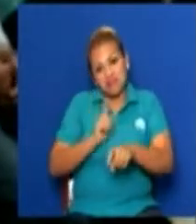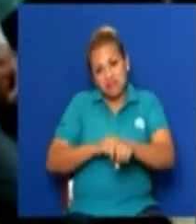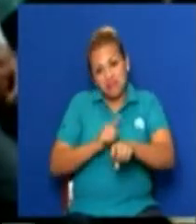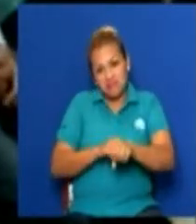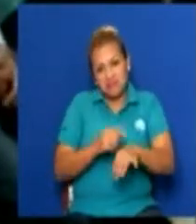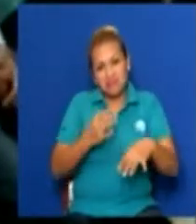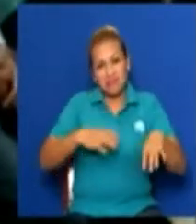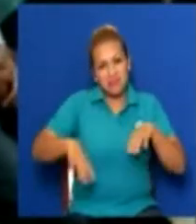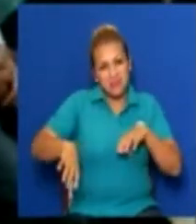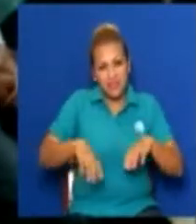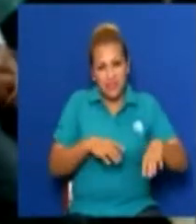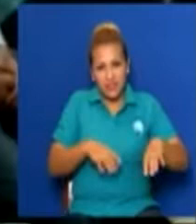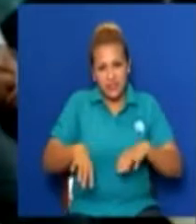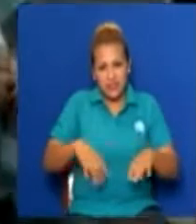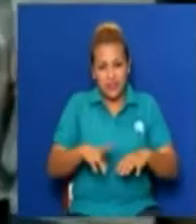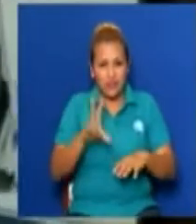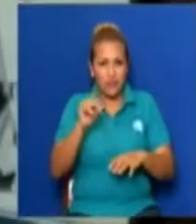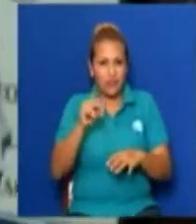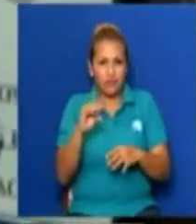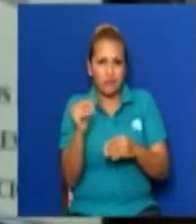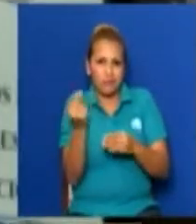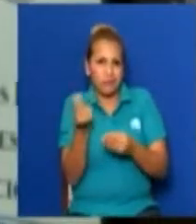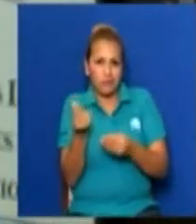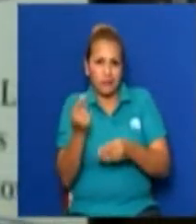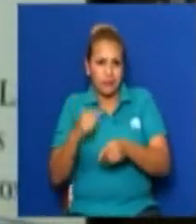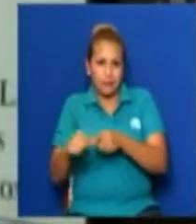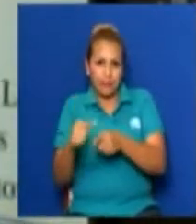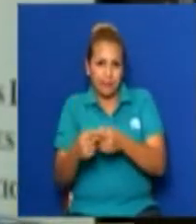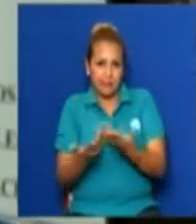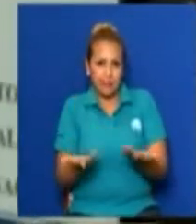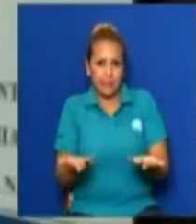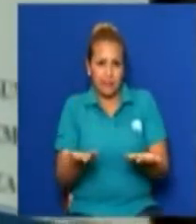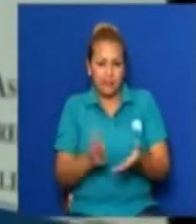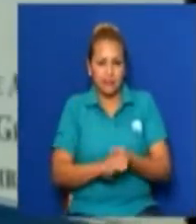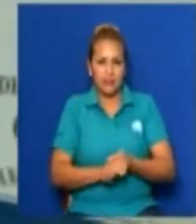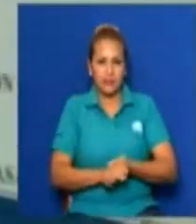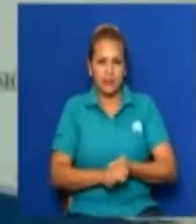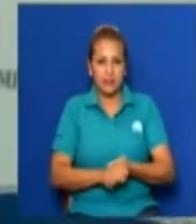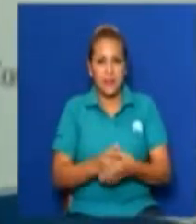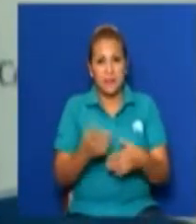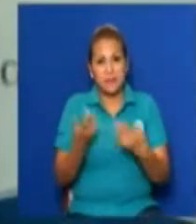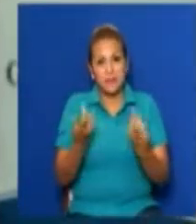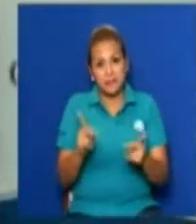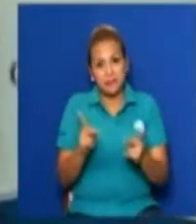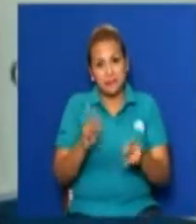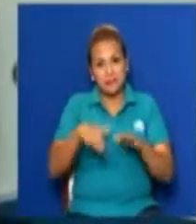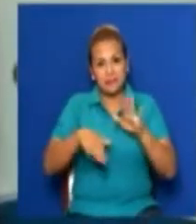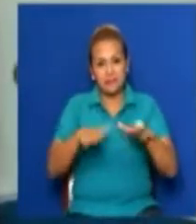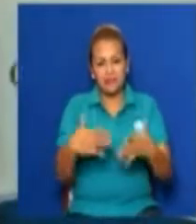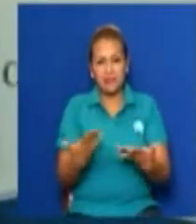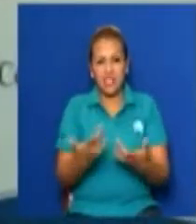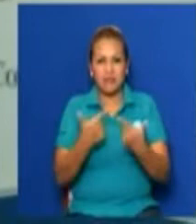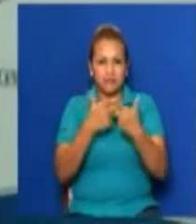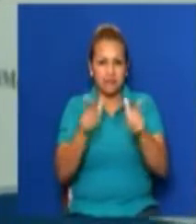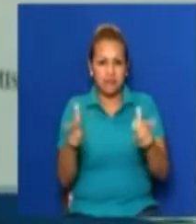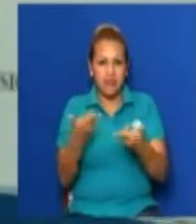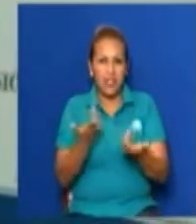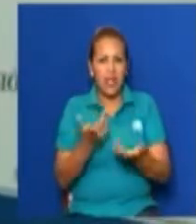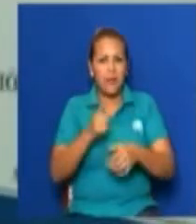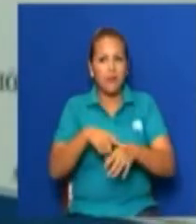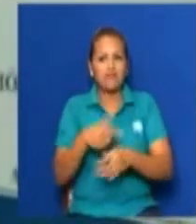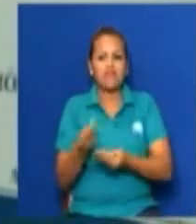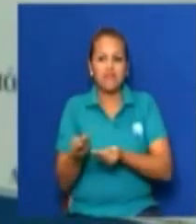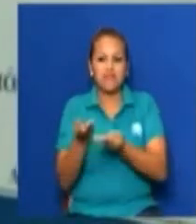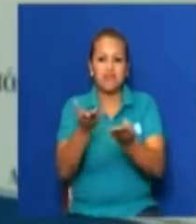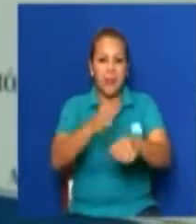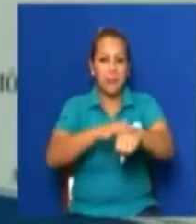en actividades no remuneradas, que muchas veces liberan mano de obra para que otras